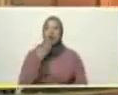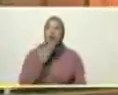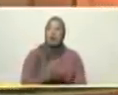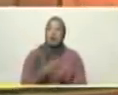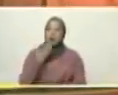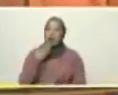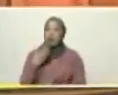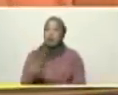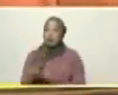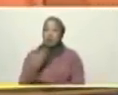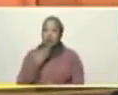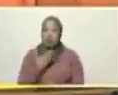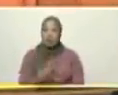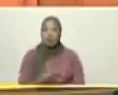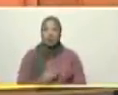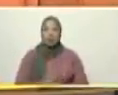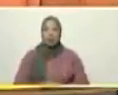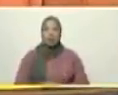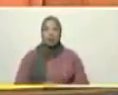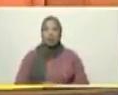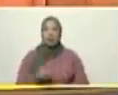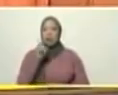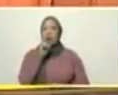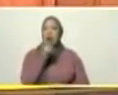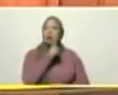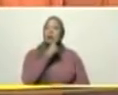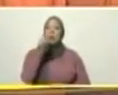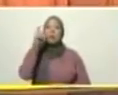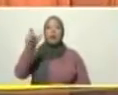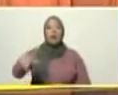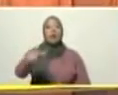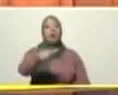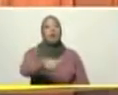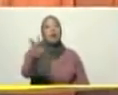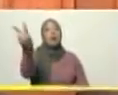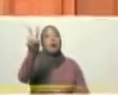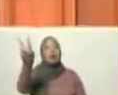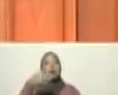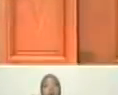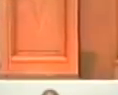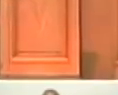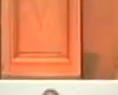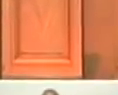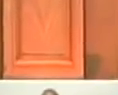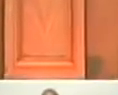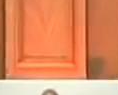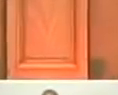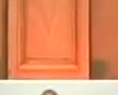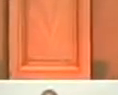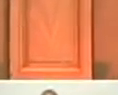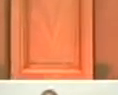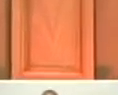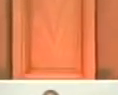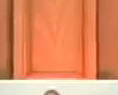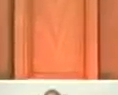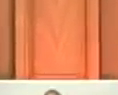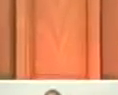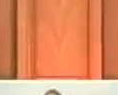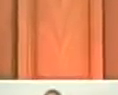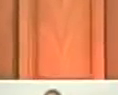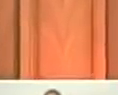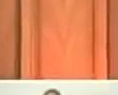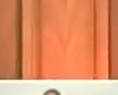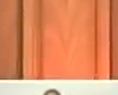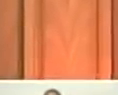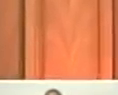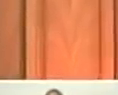gracias. A nombre del pueblo de Venezuela le doy las gracias a toda la gente buena del mundo que siempre ha estado